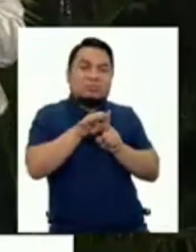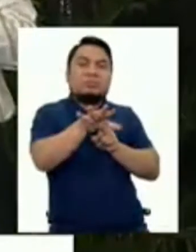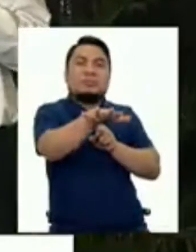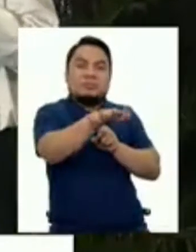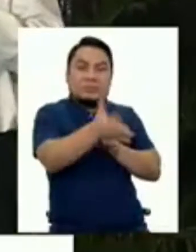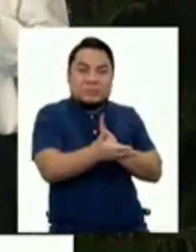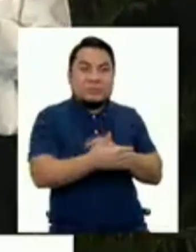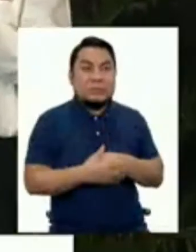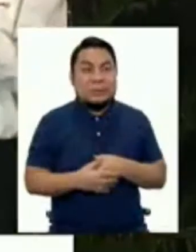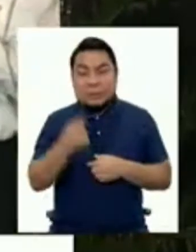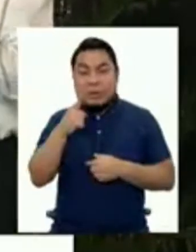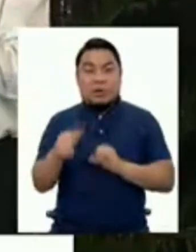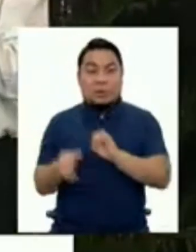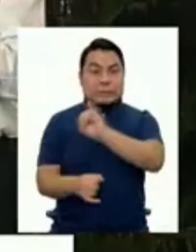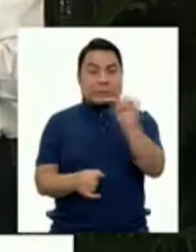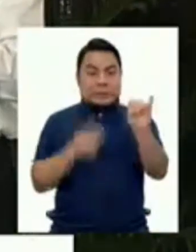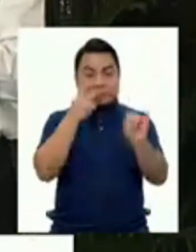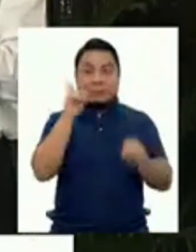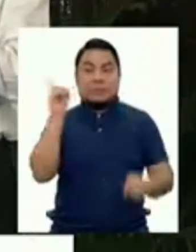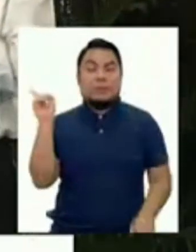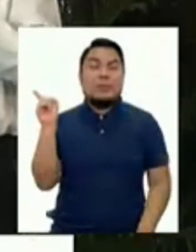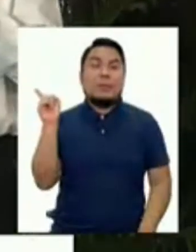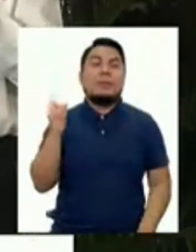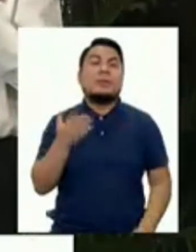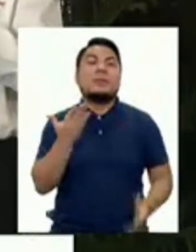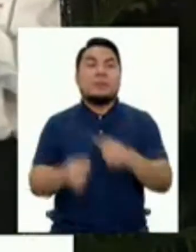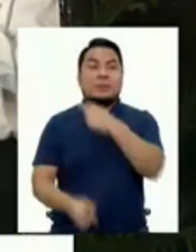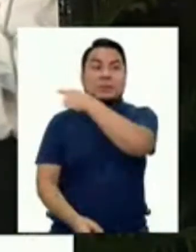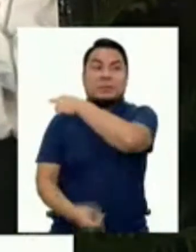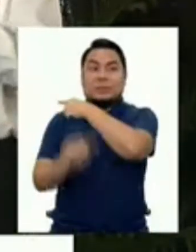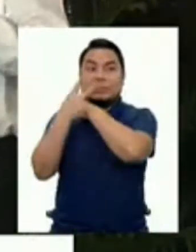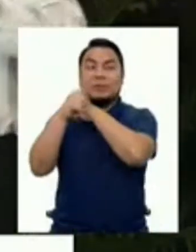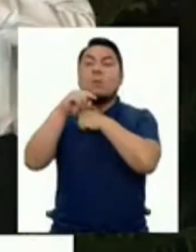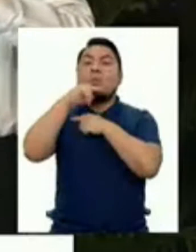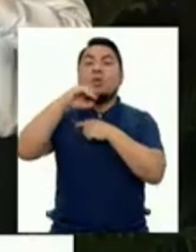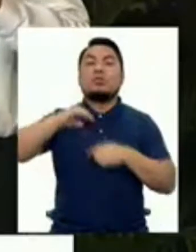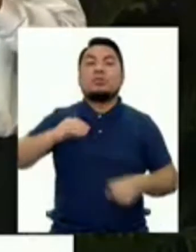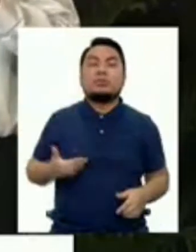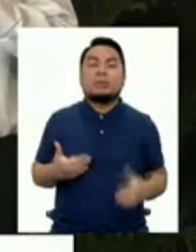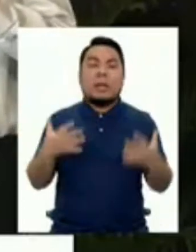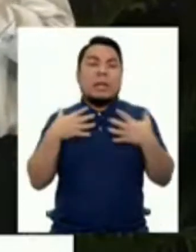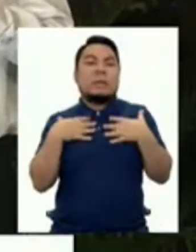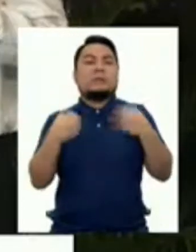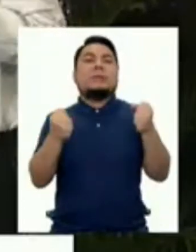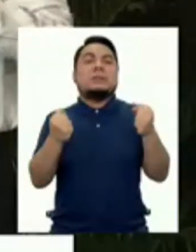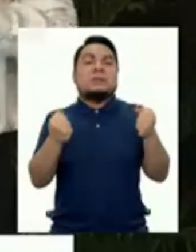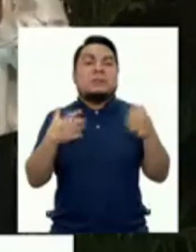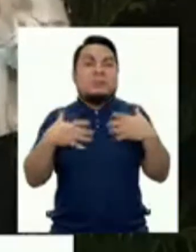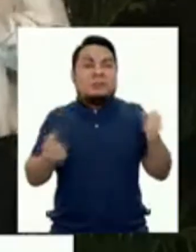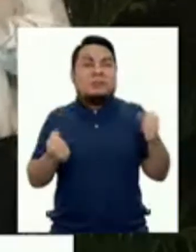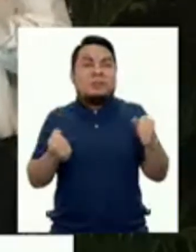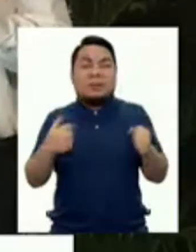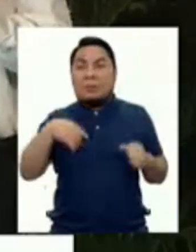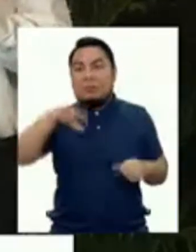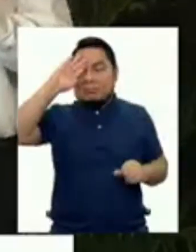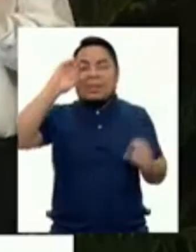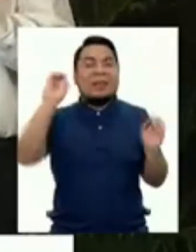a la izquierda tenemos una señora que es sana, que no tiene